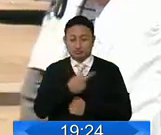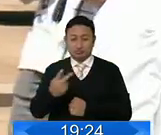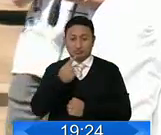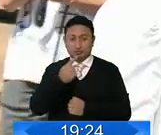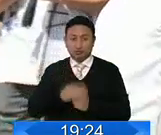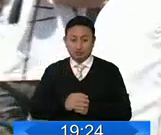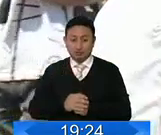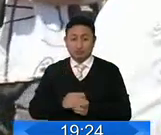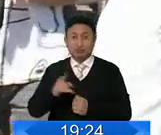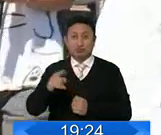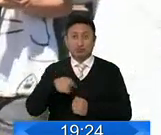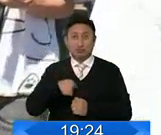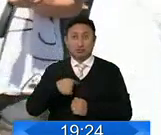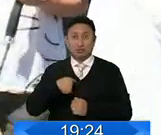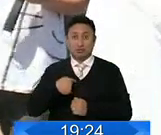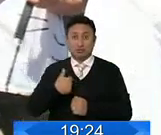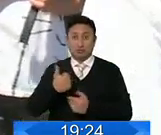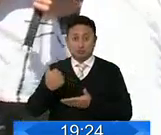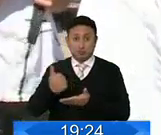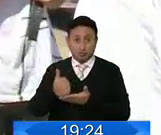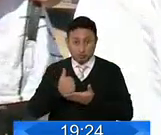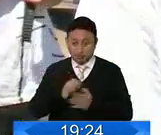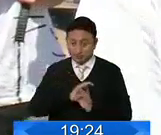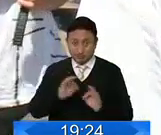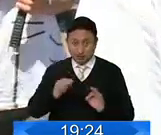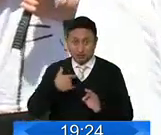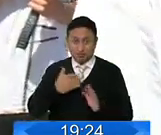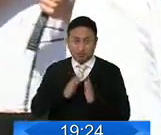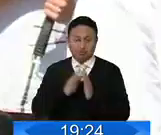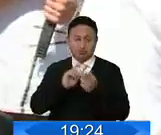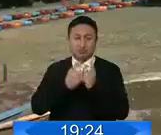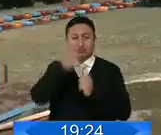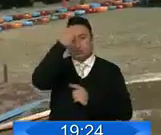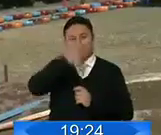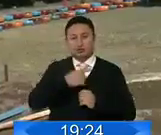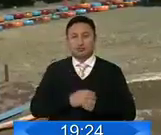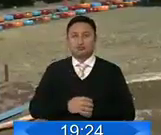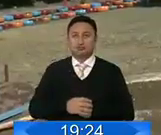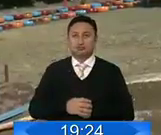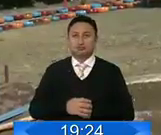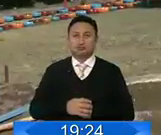de que se vea afectado por la sentencia apelada engine en volvo a diana rojas